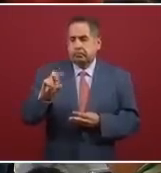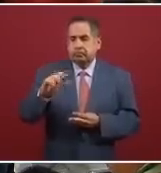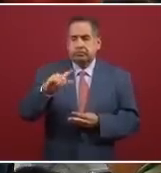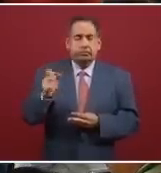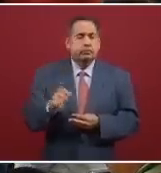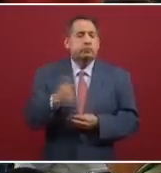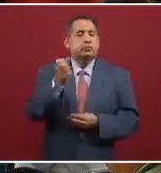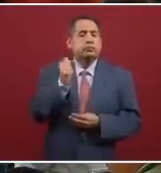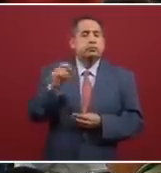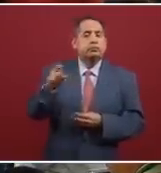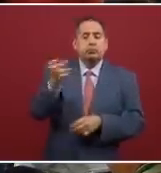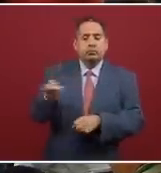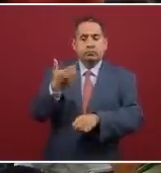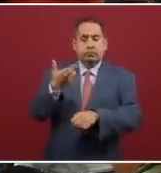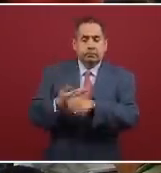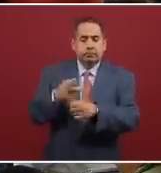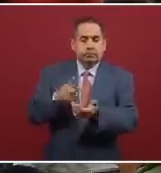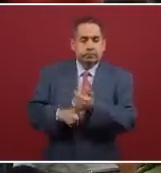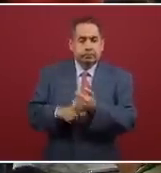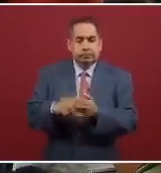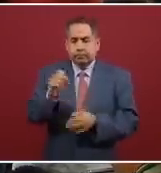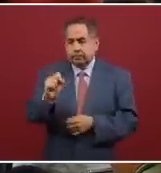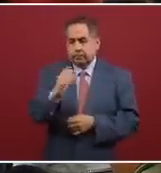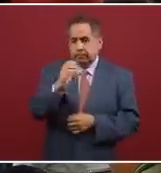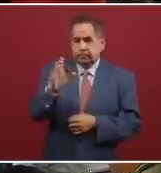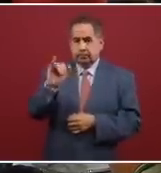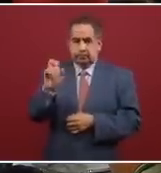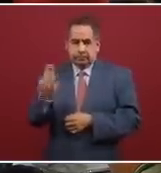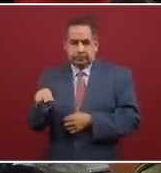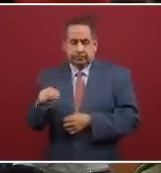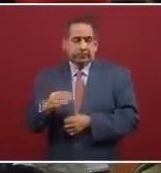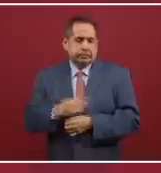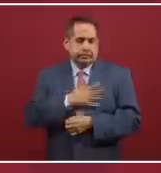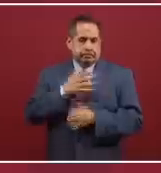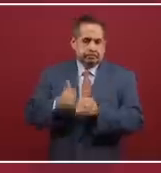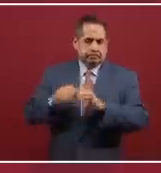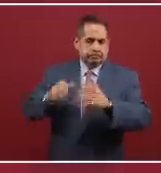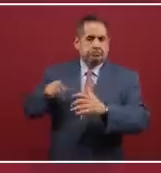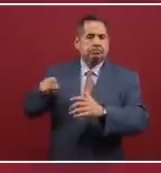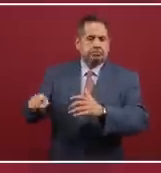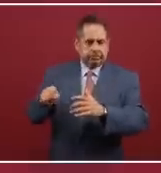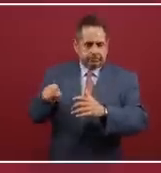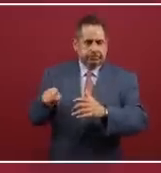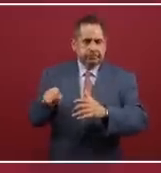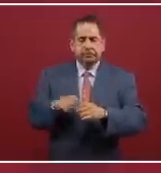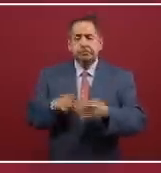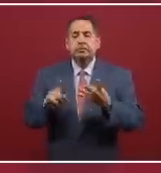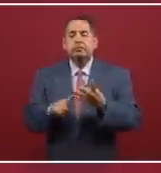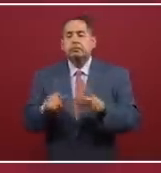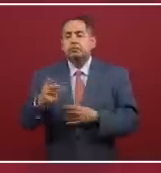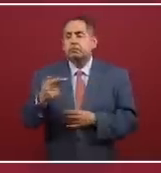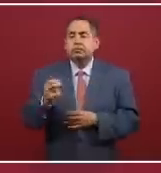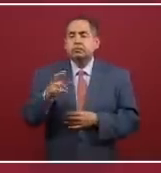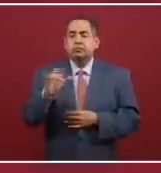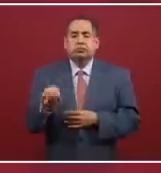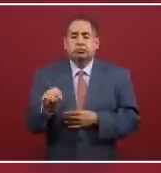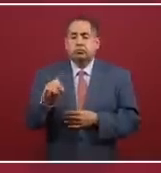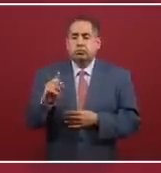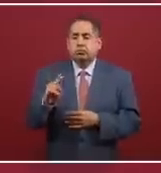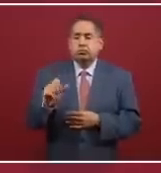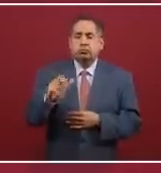subsecretario de bienestar va a participar horacio duarte olivares